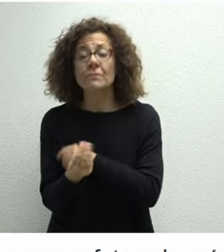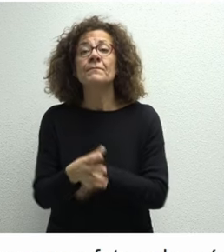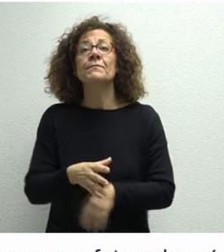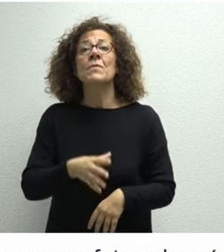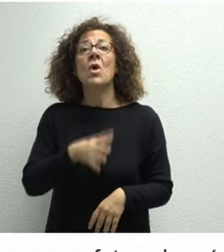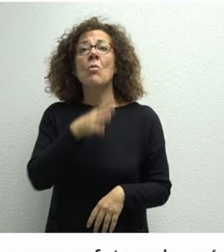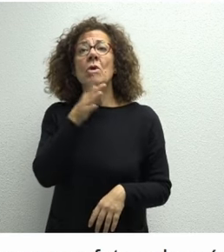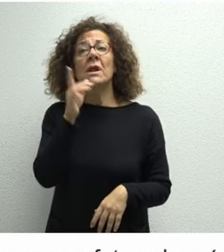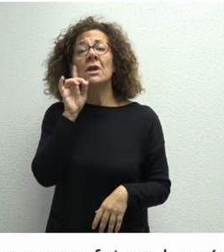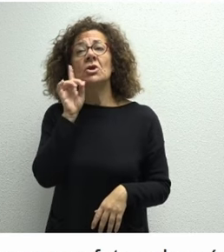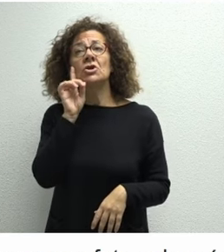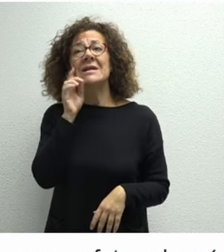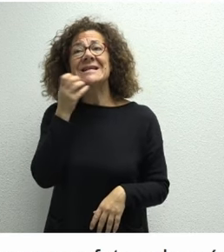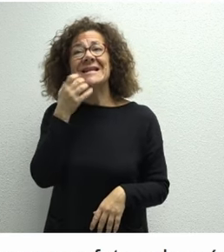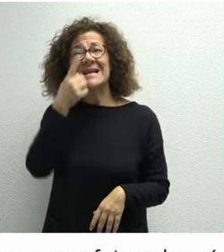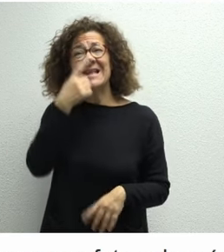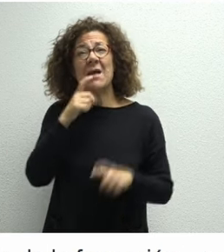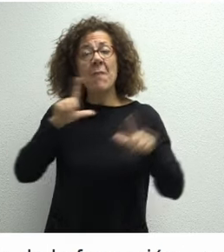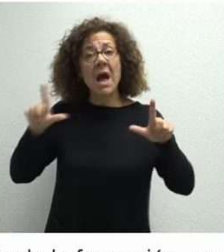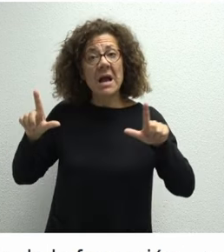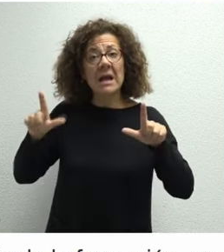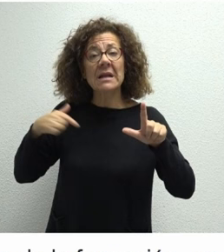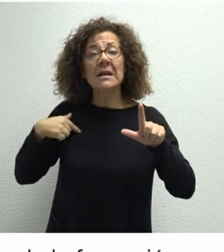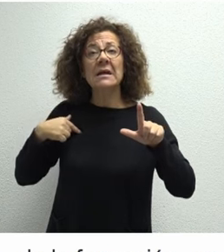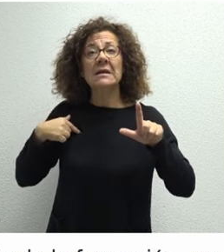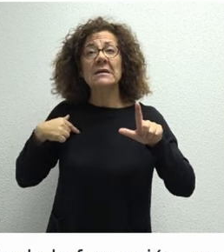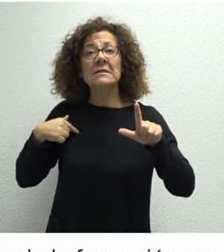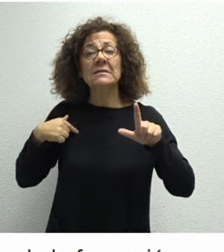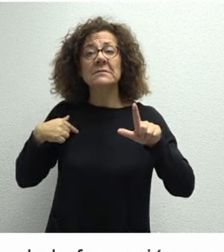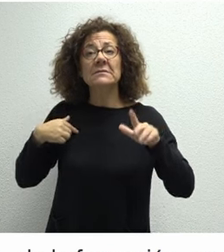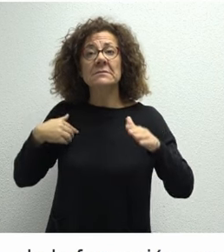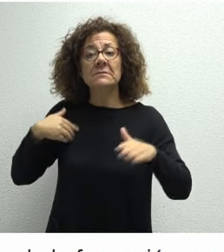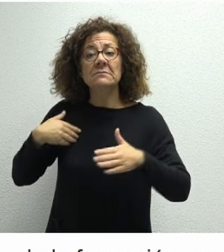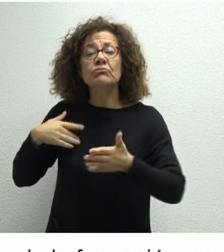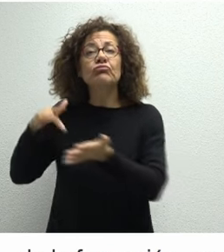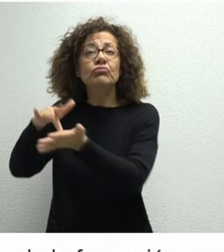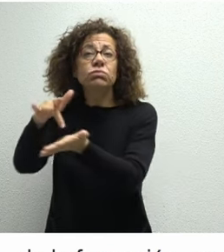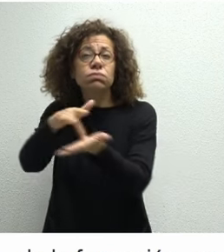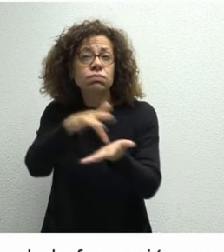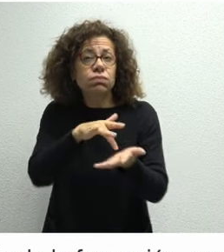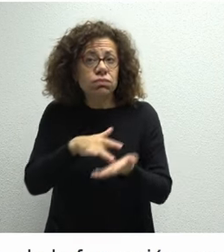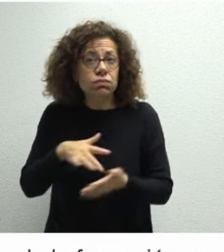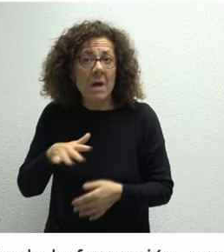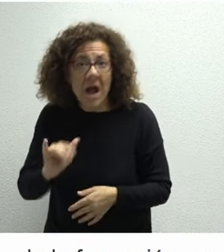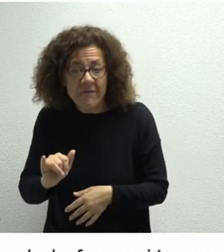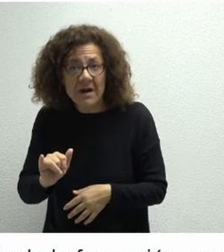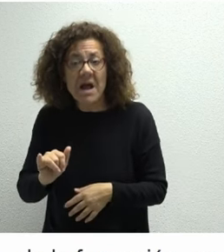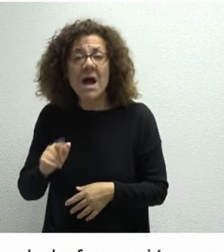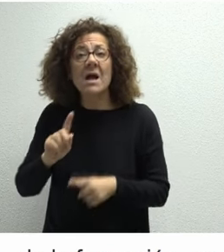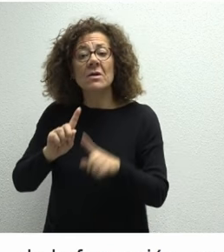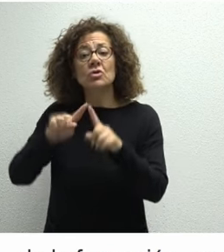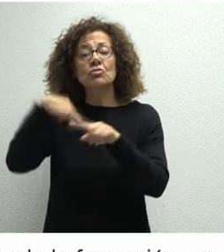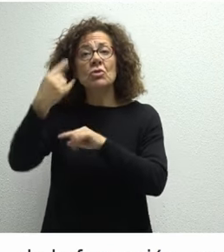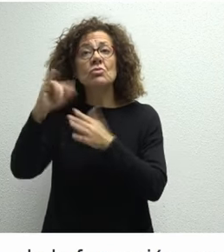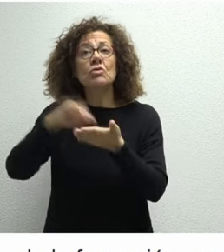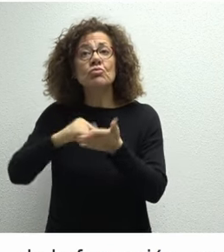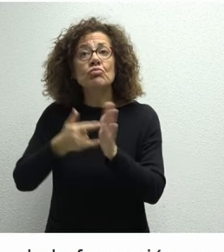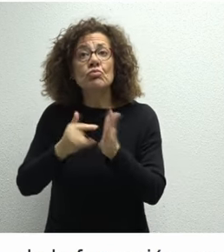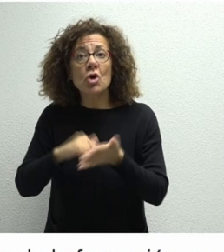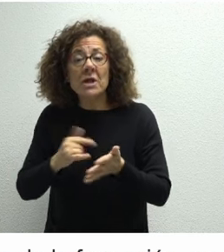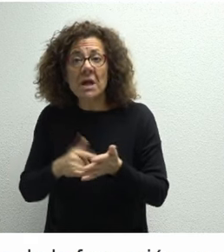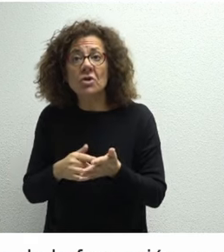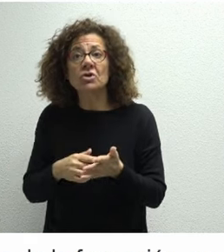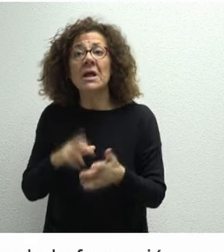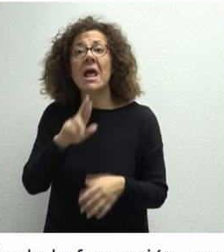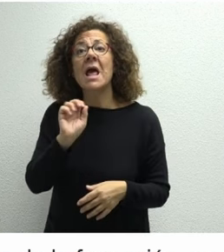No sé si esta imagen la tendremos en el resto de de poblaciones o el resto de de proyectos que que